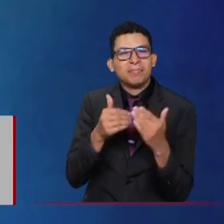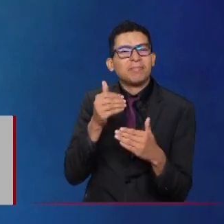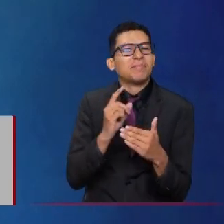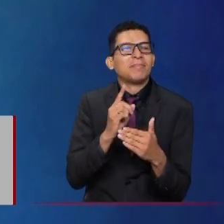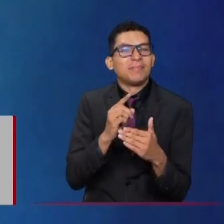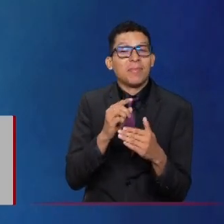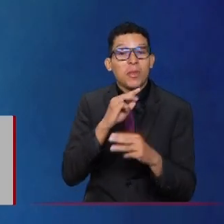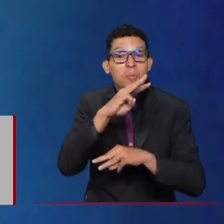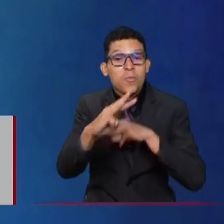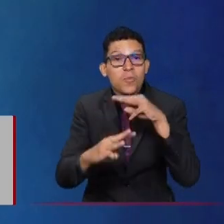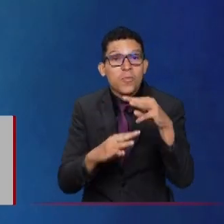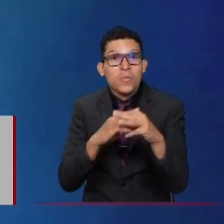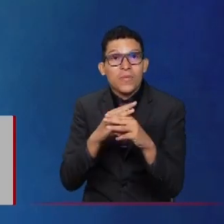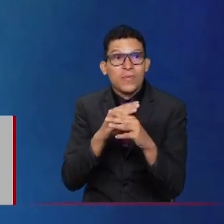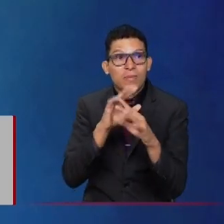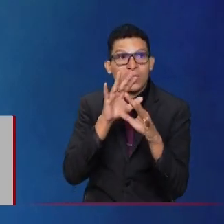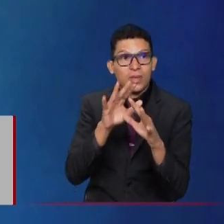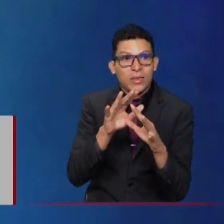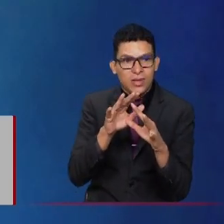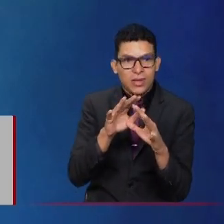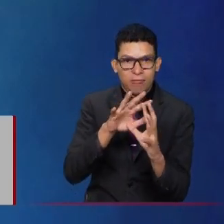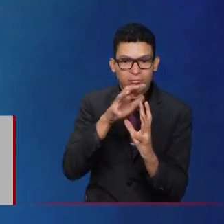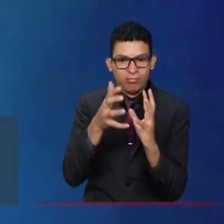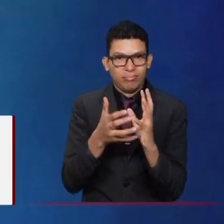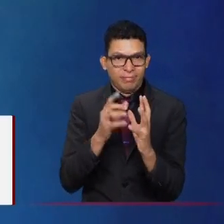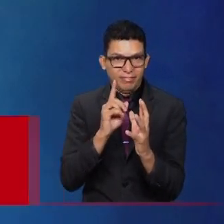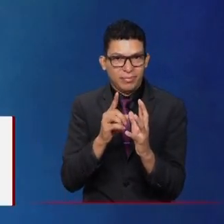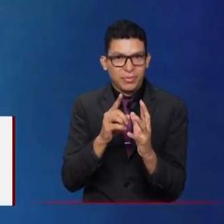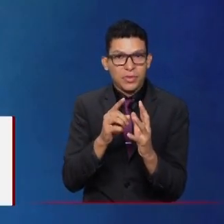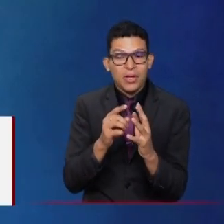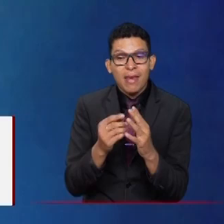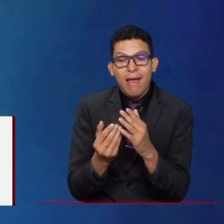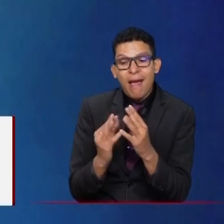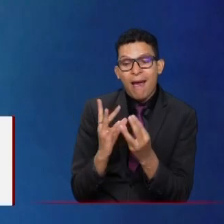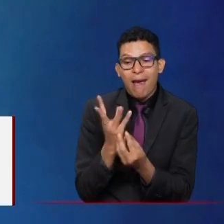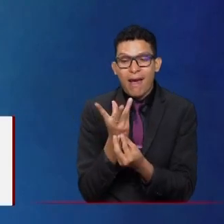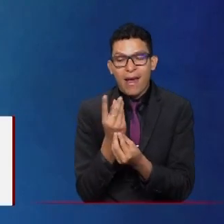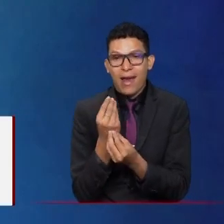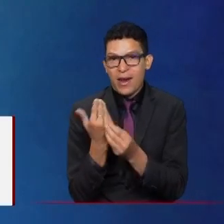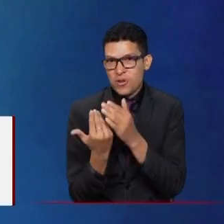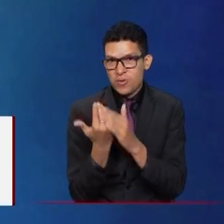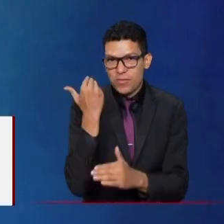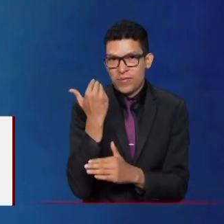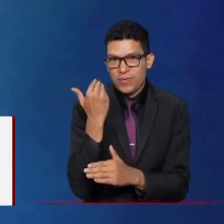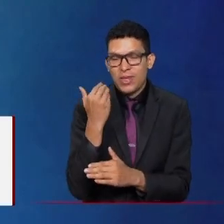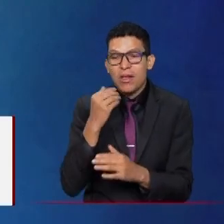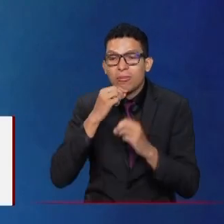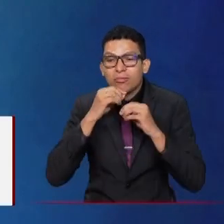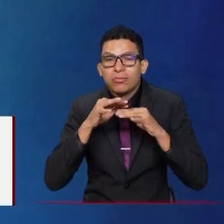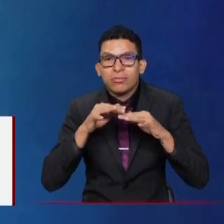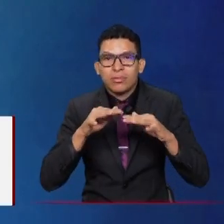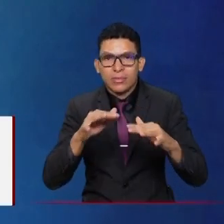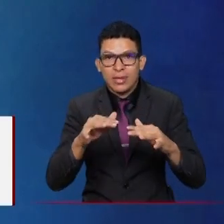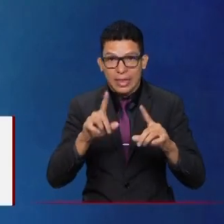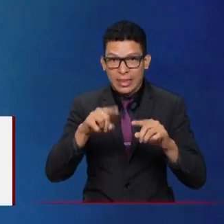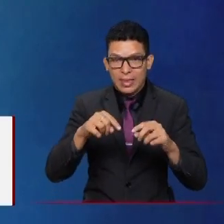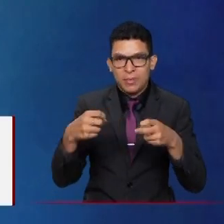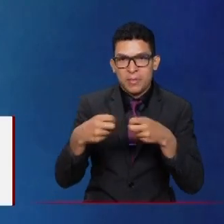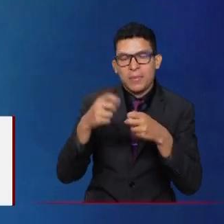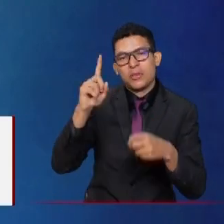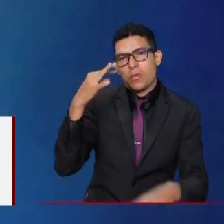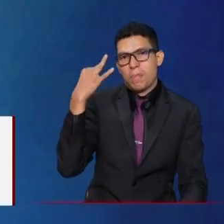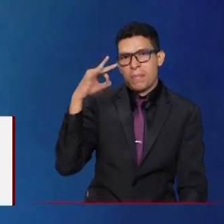El Mundo Entero es una Bauhaus y El Arte de Ser Moderno, Ecos Bauhausianos en Industrias Metálicas de